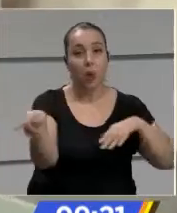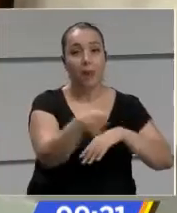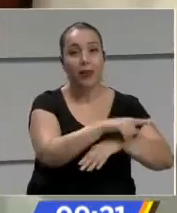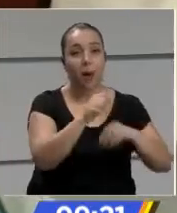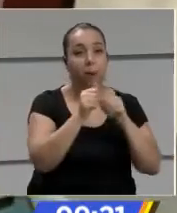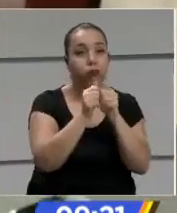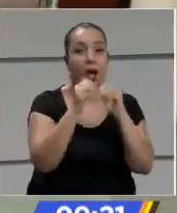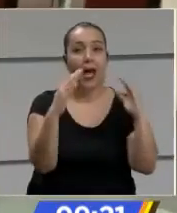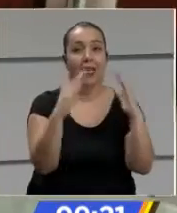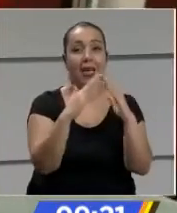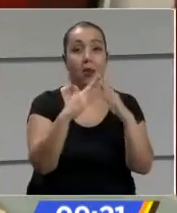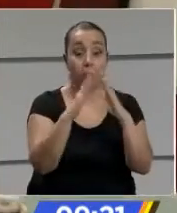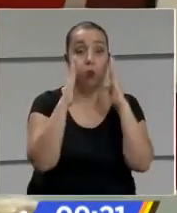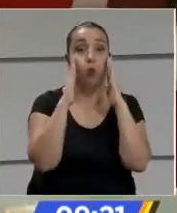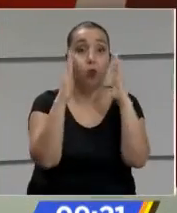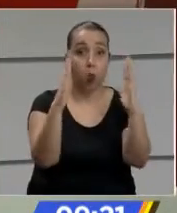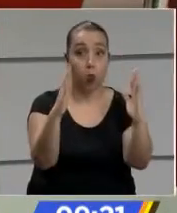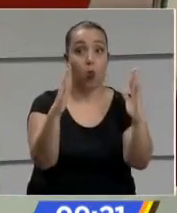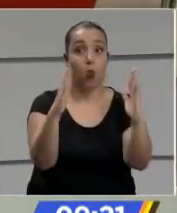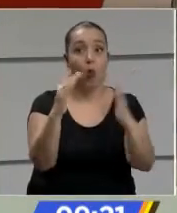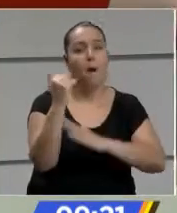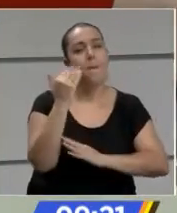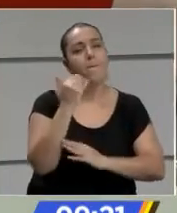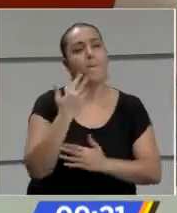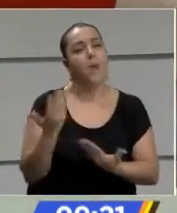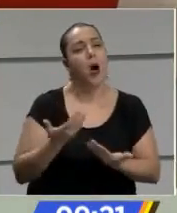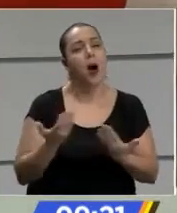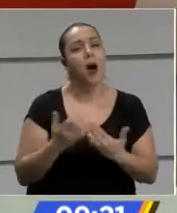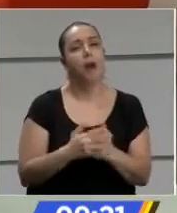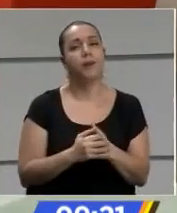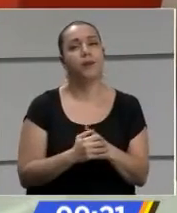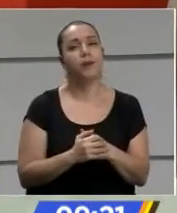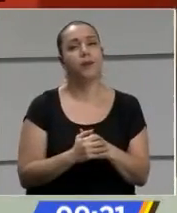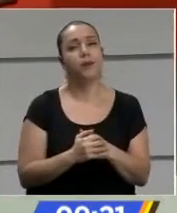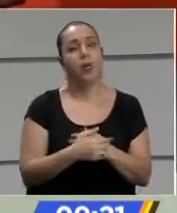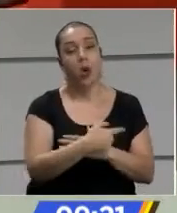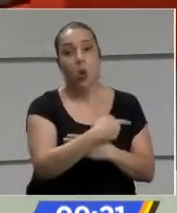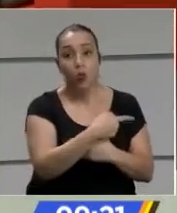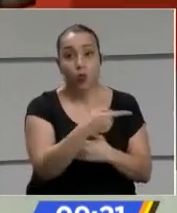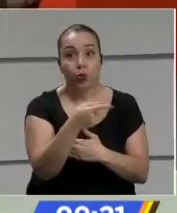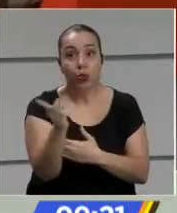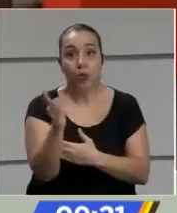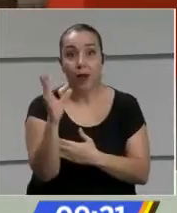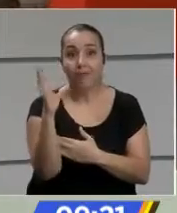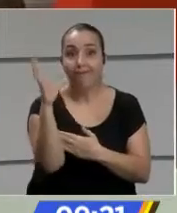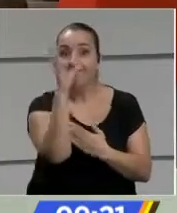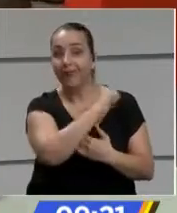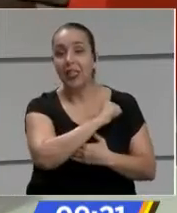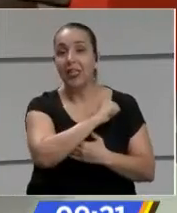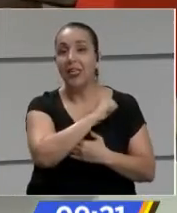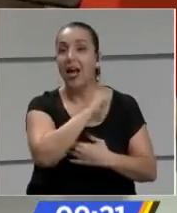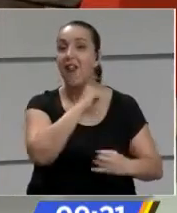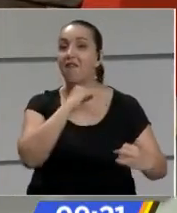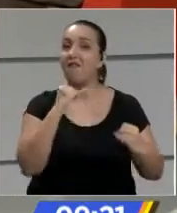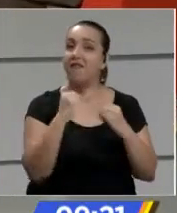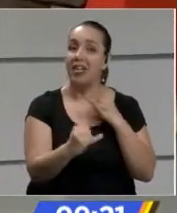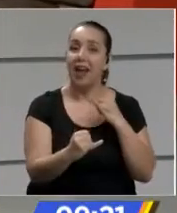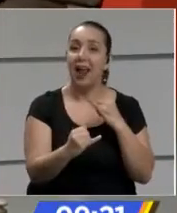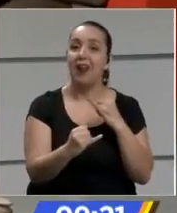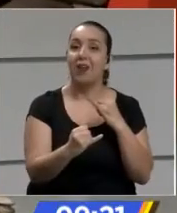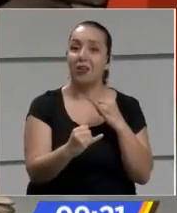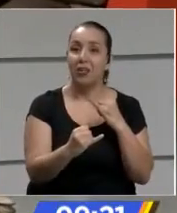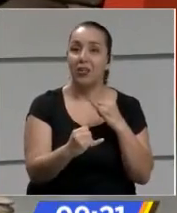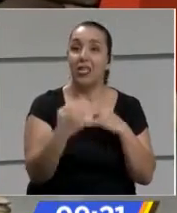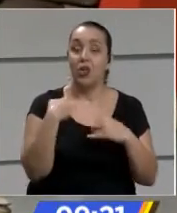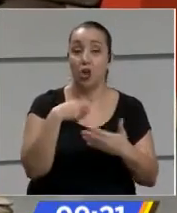presten muchísima atención porque resulta que ustedes van a tener que adivinar el final. Vamos a ver,